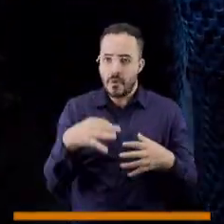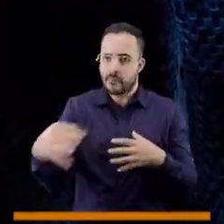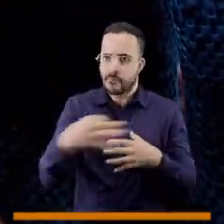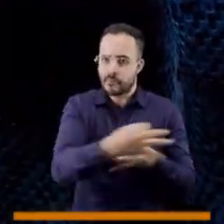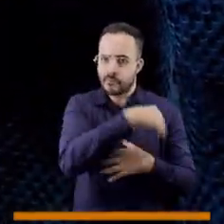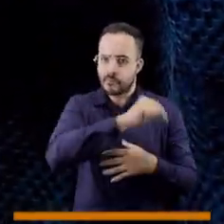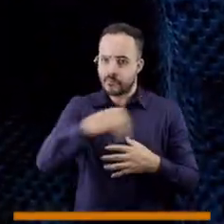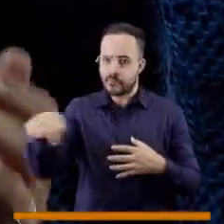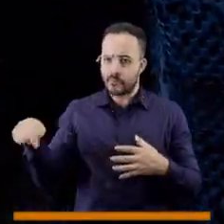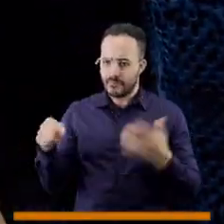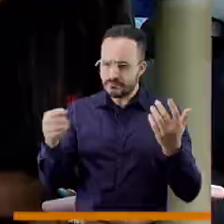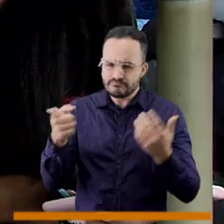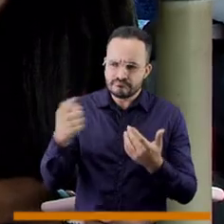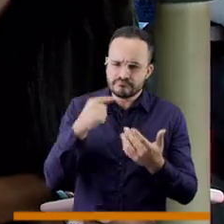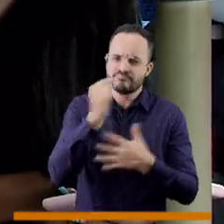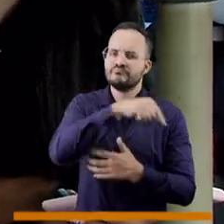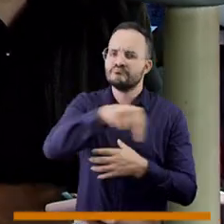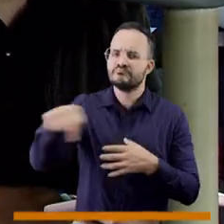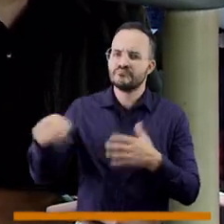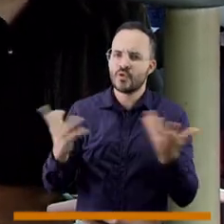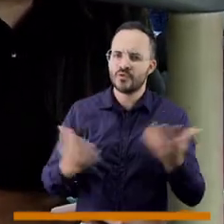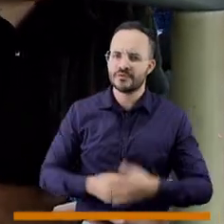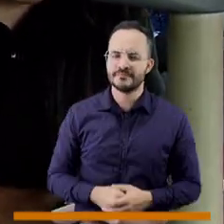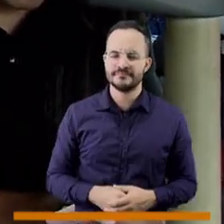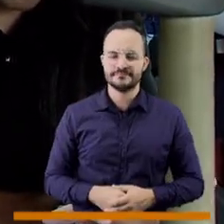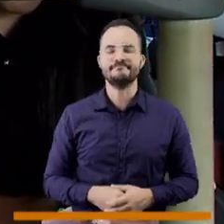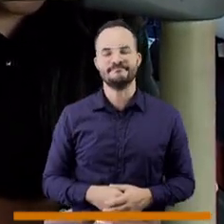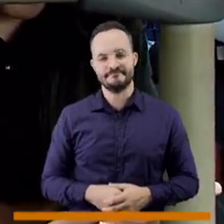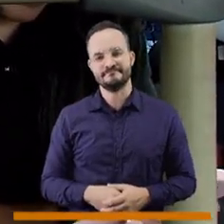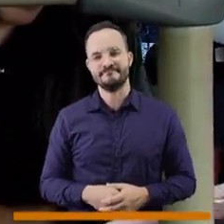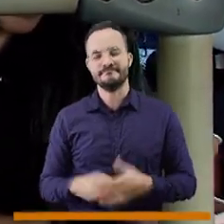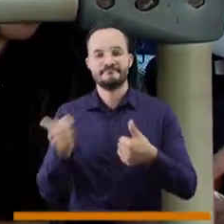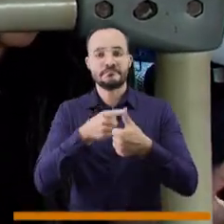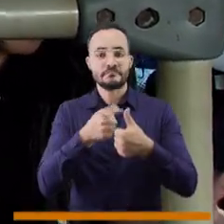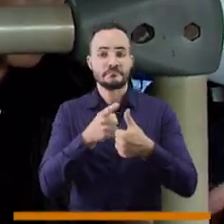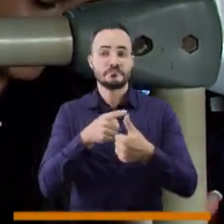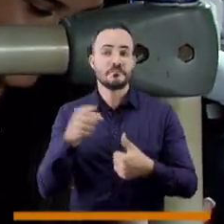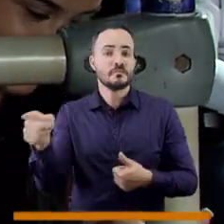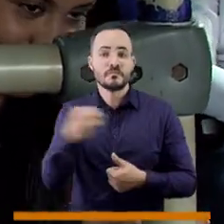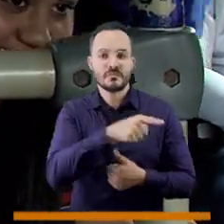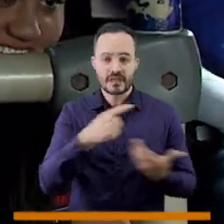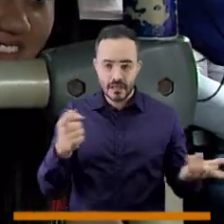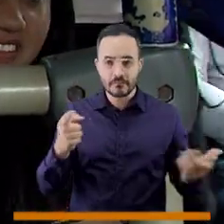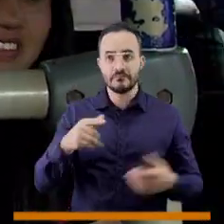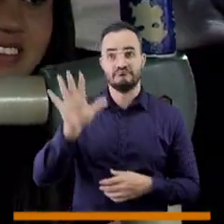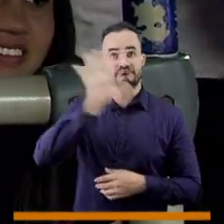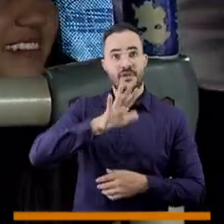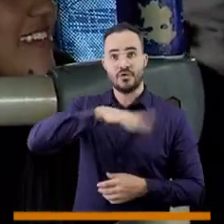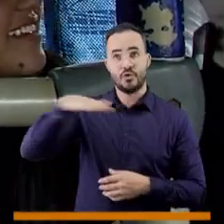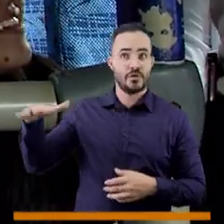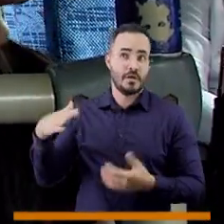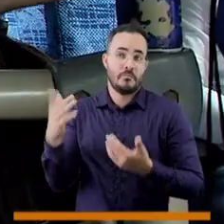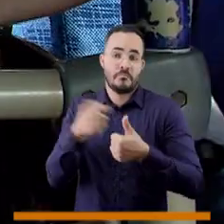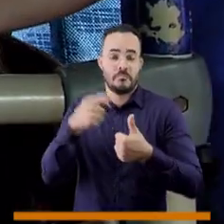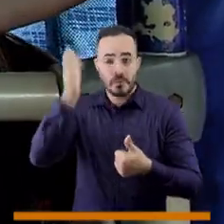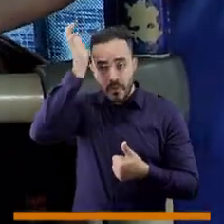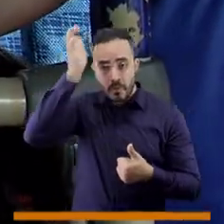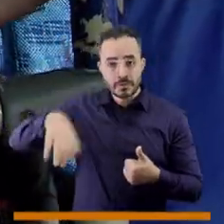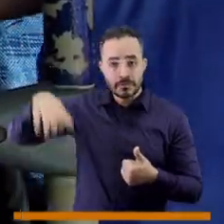también hacia las afueras. ¿Qué otros destinos tiene el Turibús? Claro que sí, también tenemos destinos hacia todo lo que es el